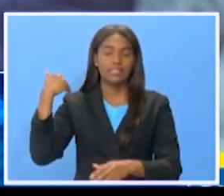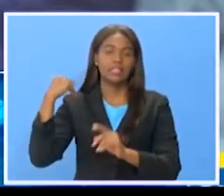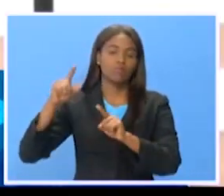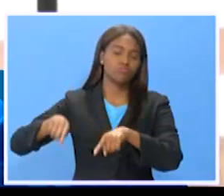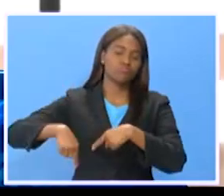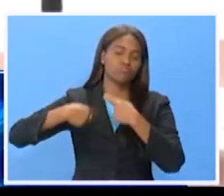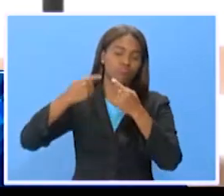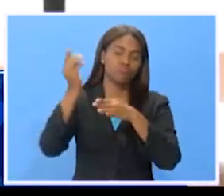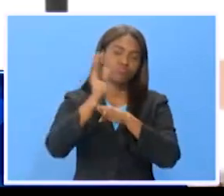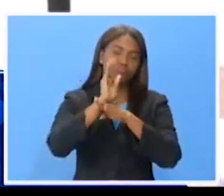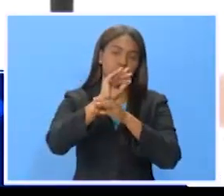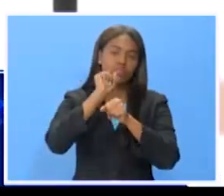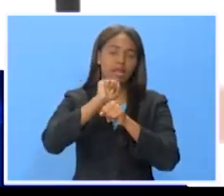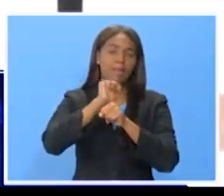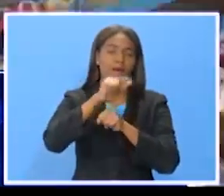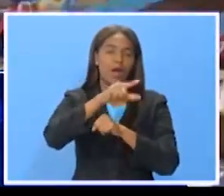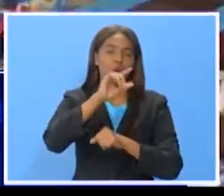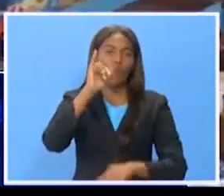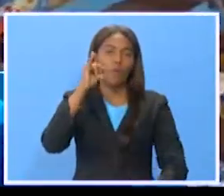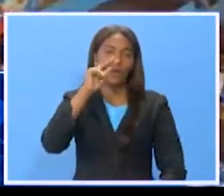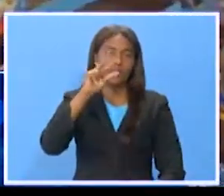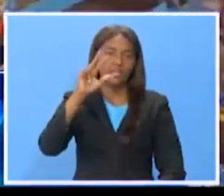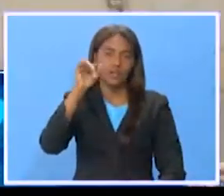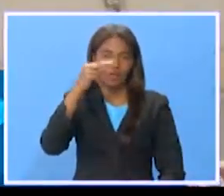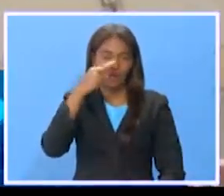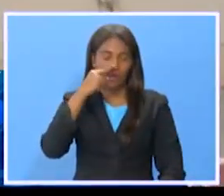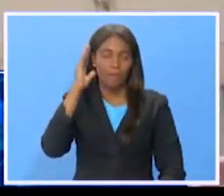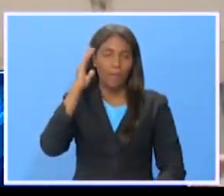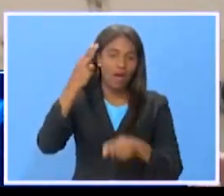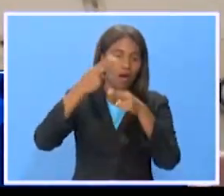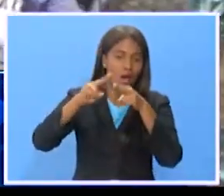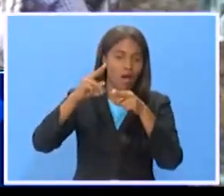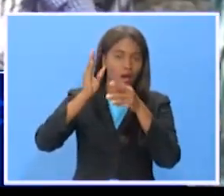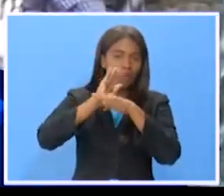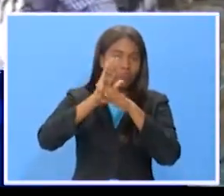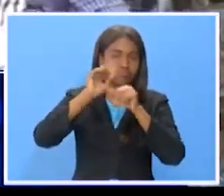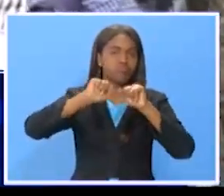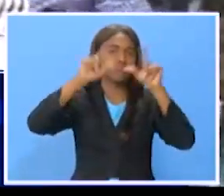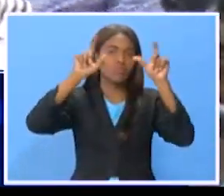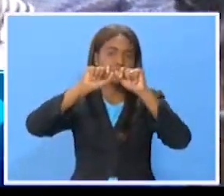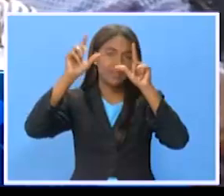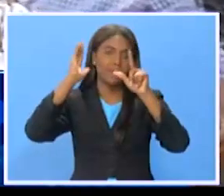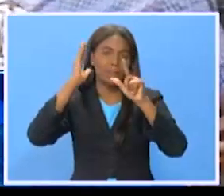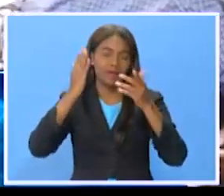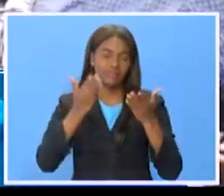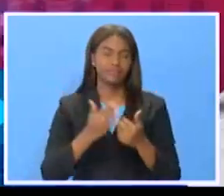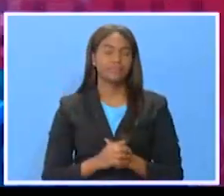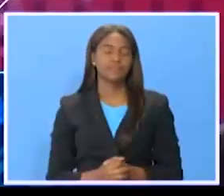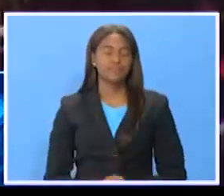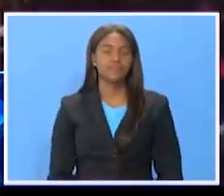jueves 23 de junio. Se proyectarán los pasados cortos ganadores y nuevos audiovisuales de egresados.